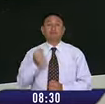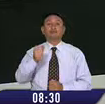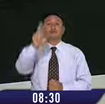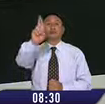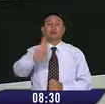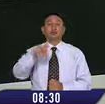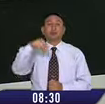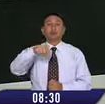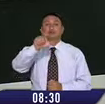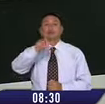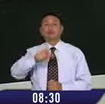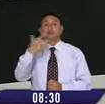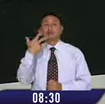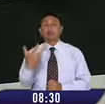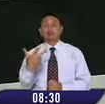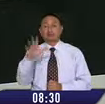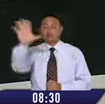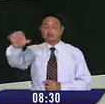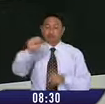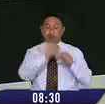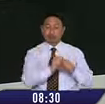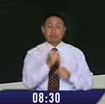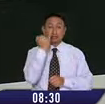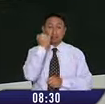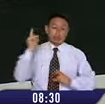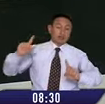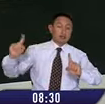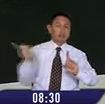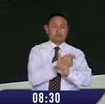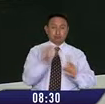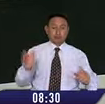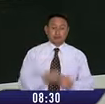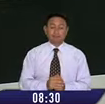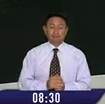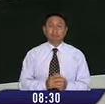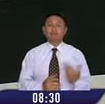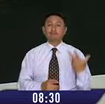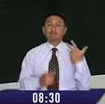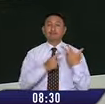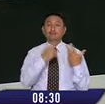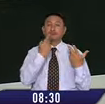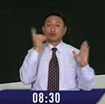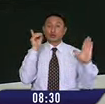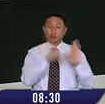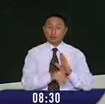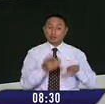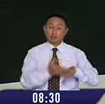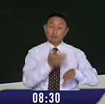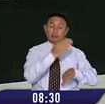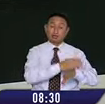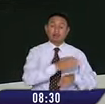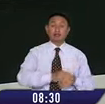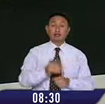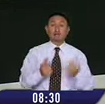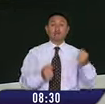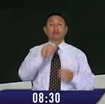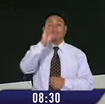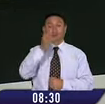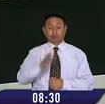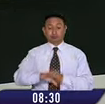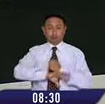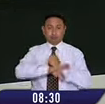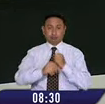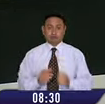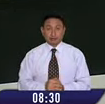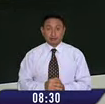presuntos pillos fueron sometidos a la justicia indígena. A los sospechosos se les acusaba de supuestamente robar un vehículo en días pasados